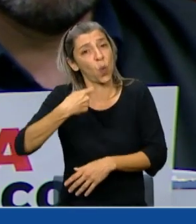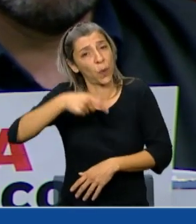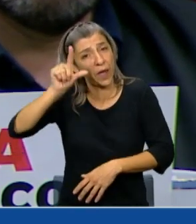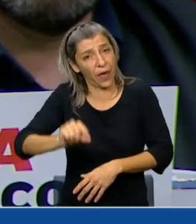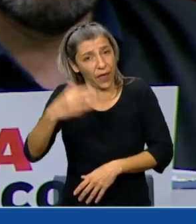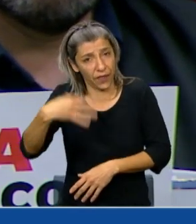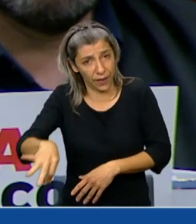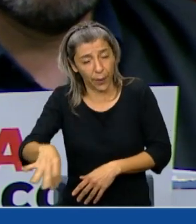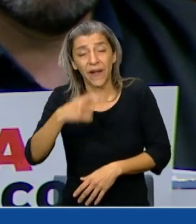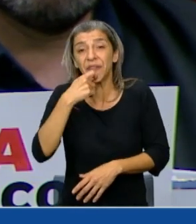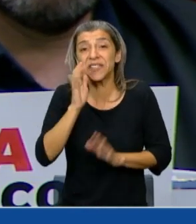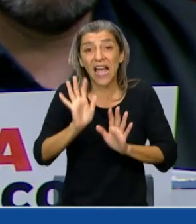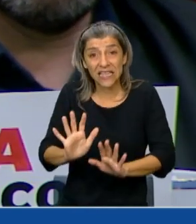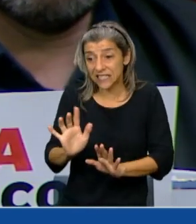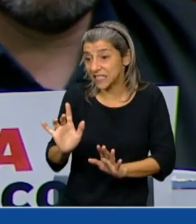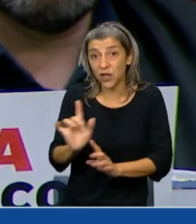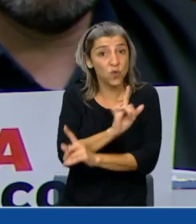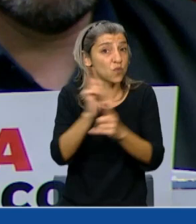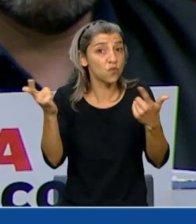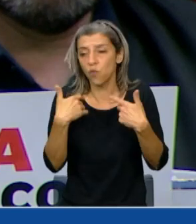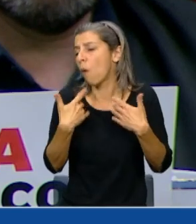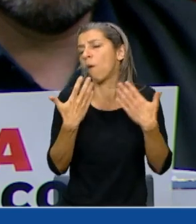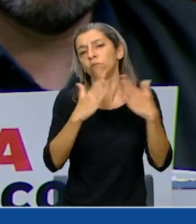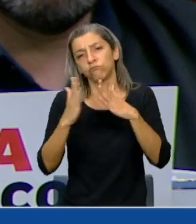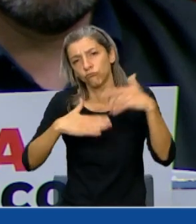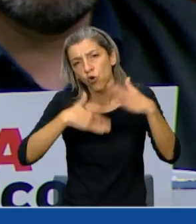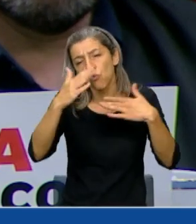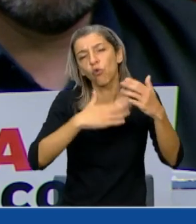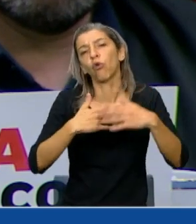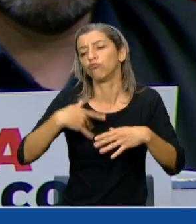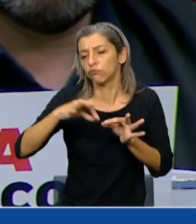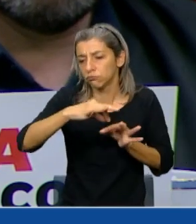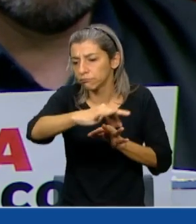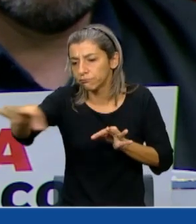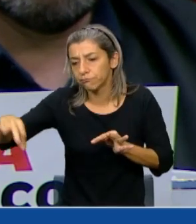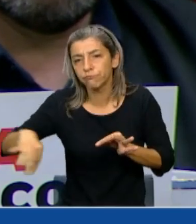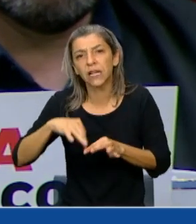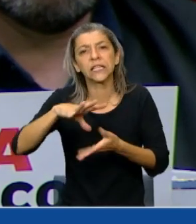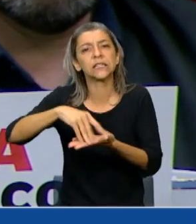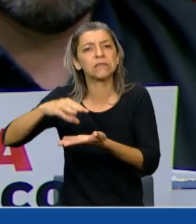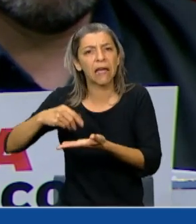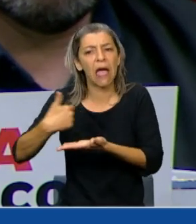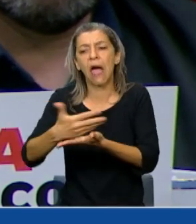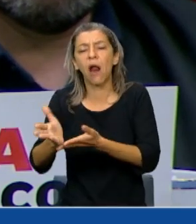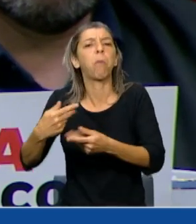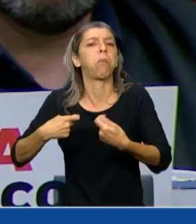da eso, la construcción de nuevas viviendas, el loteo de nuevas tierras,